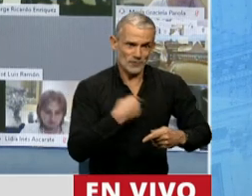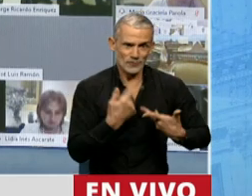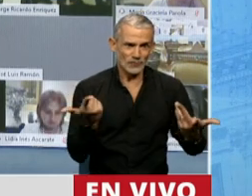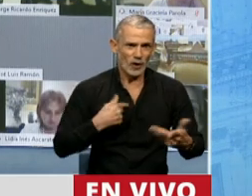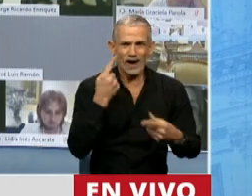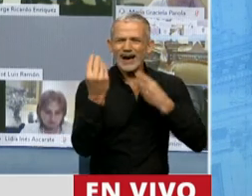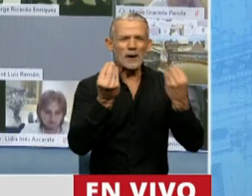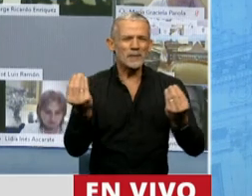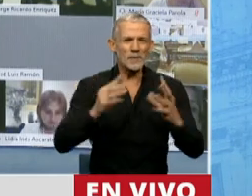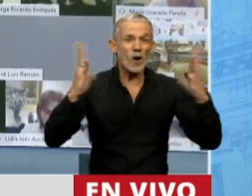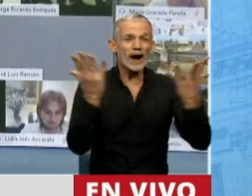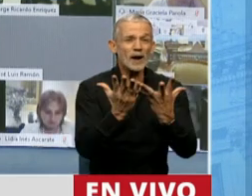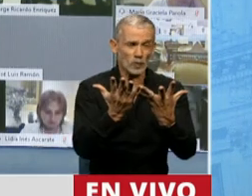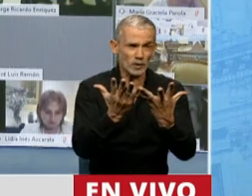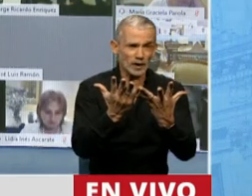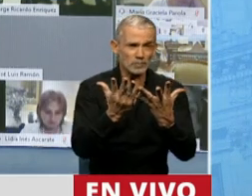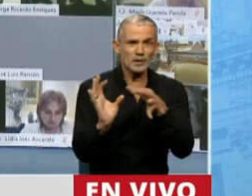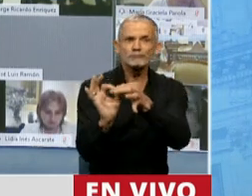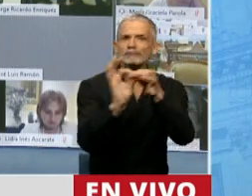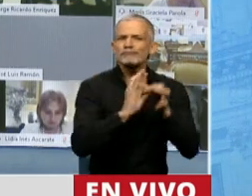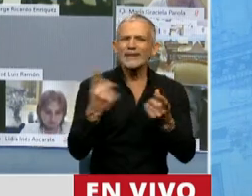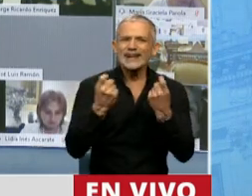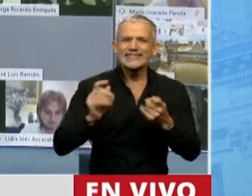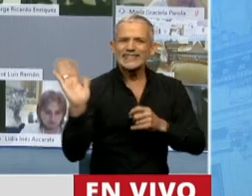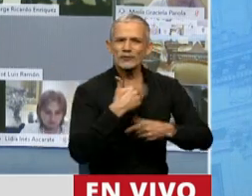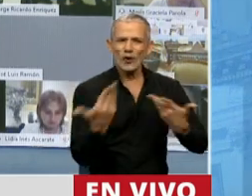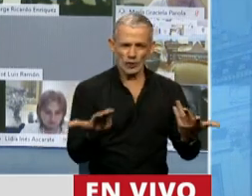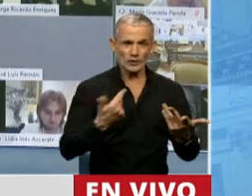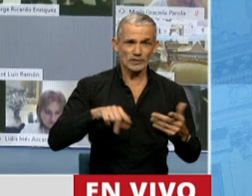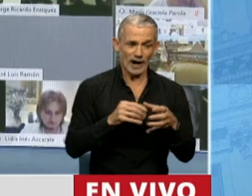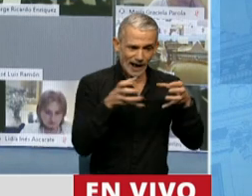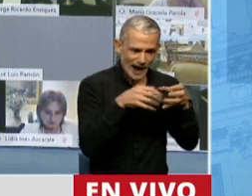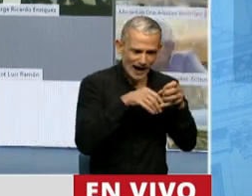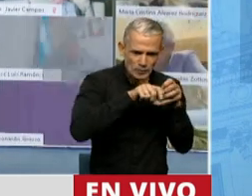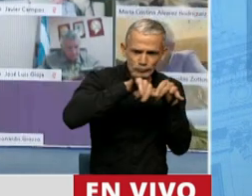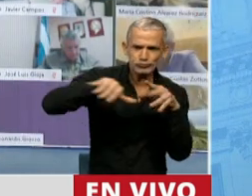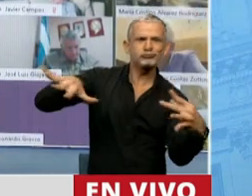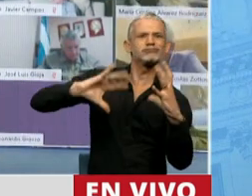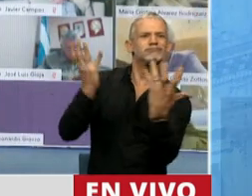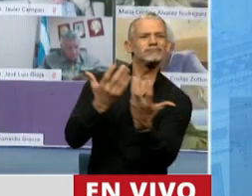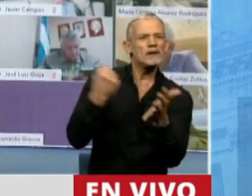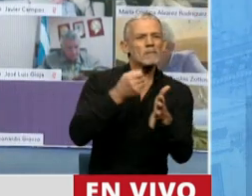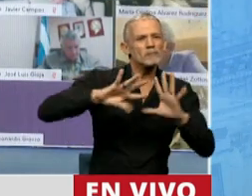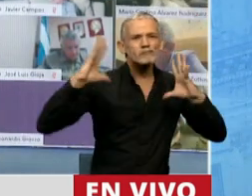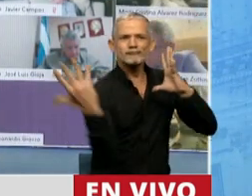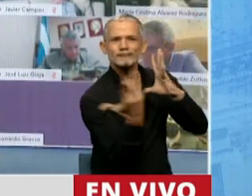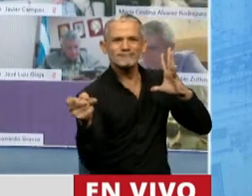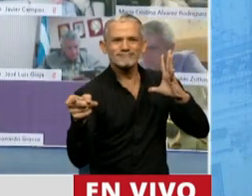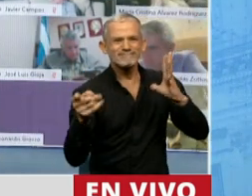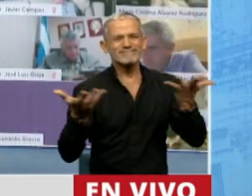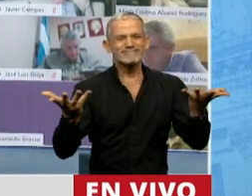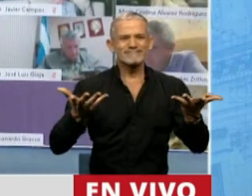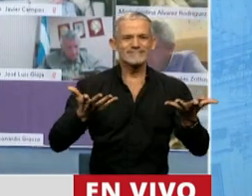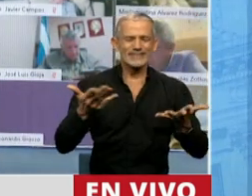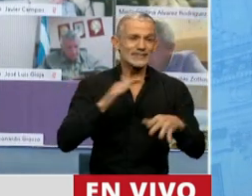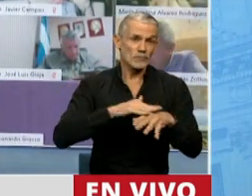habitamos un mundo absolutamente interdependiente y que lo que hacemos en un rincón del planeta impacta rápidamente en todo el